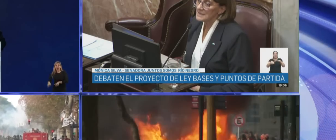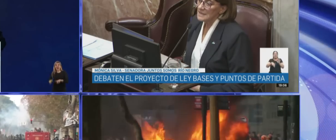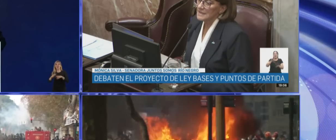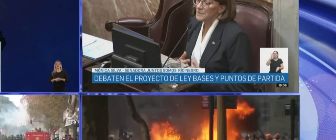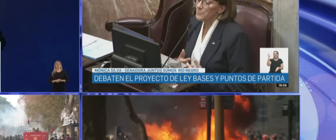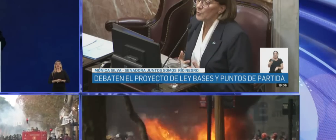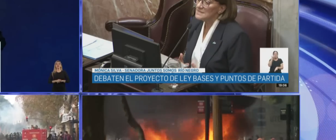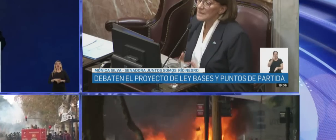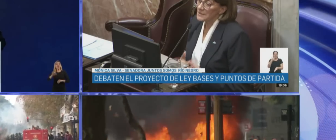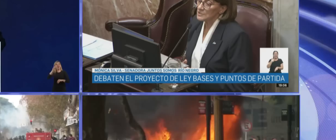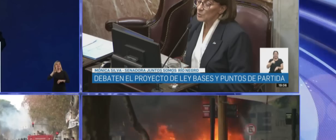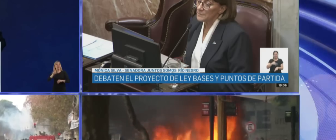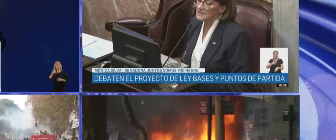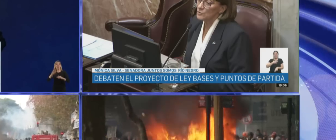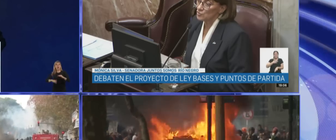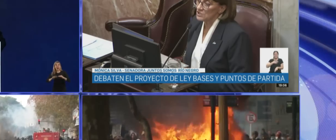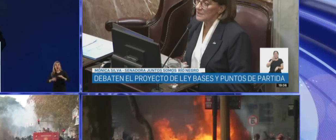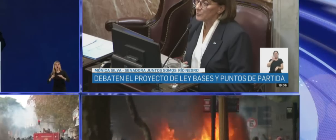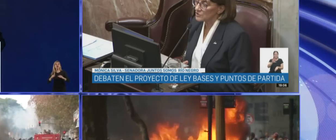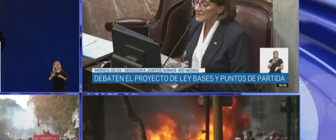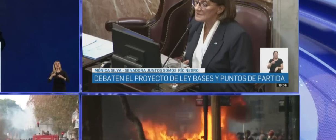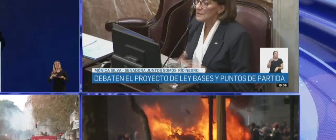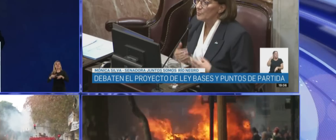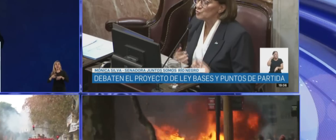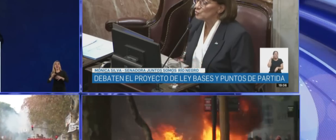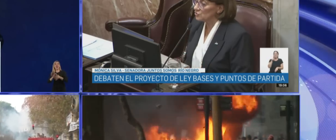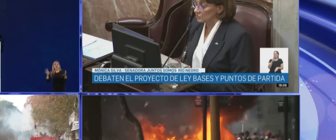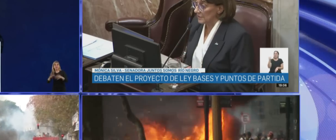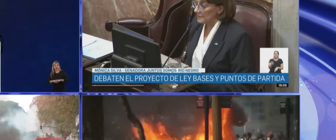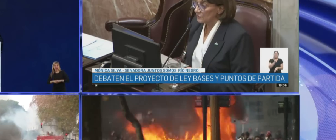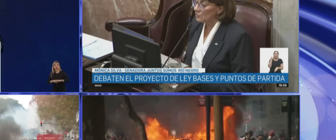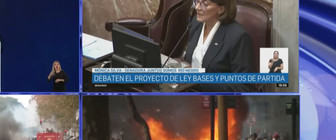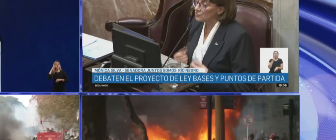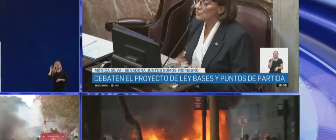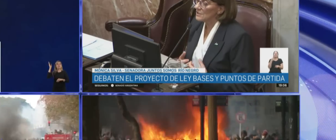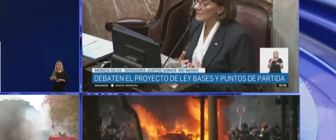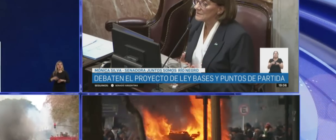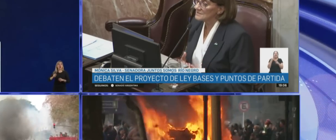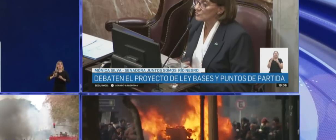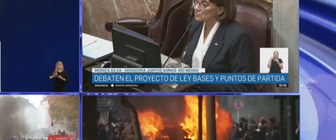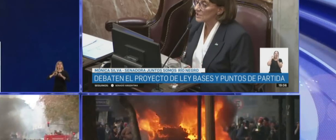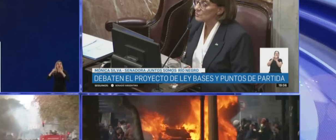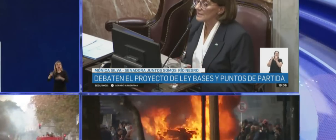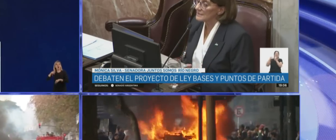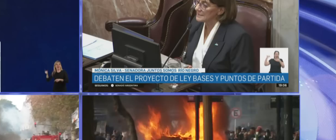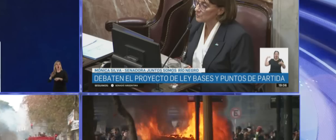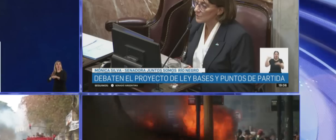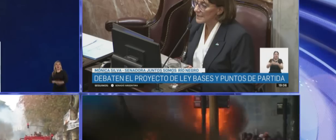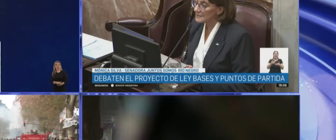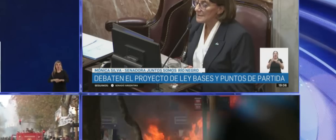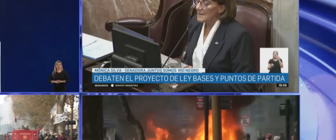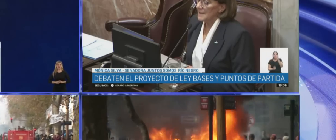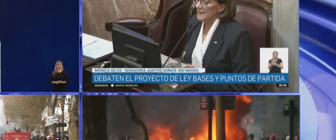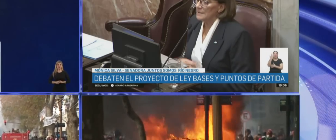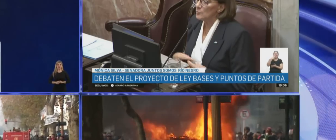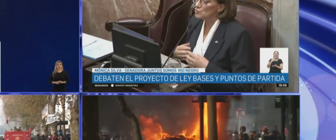más bajo del sistema libre viven mejor que el 90% de la población de los países reprimidos. O sea que